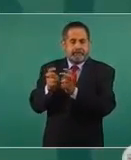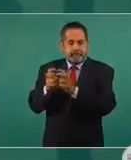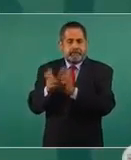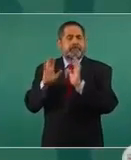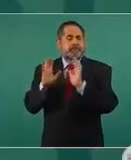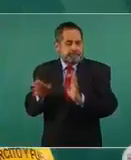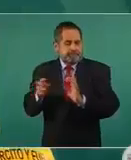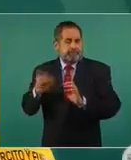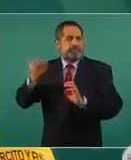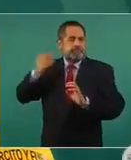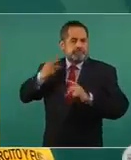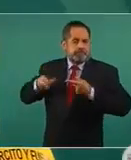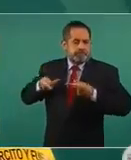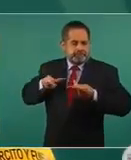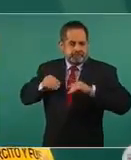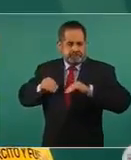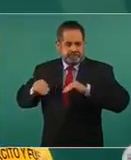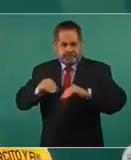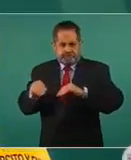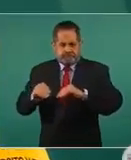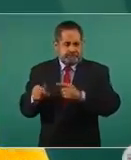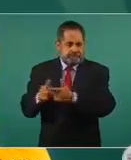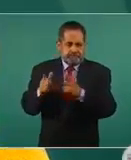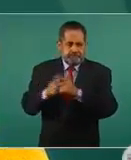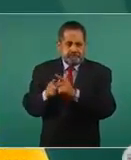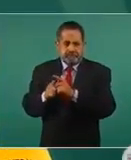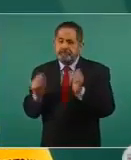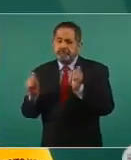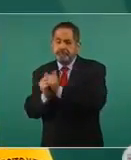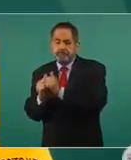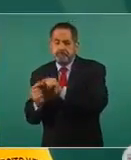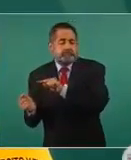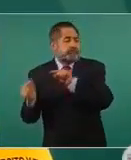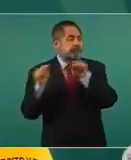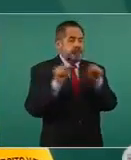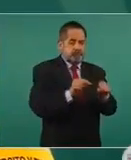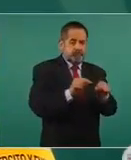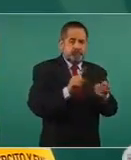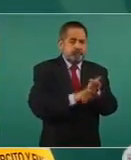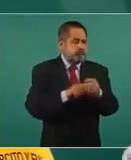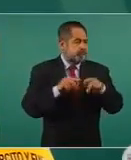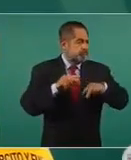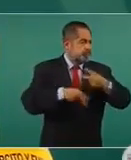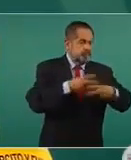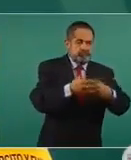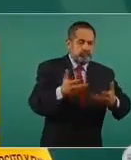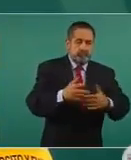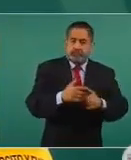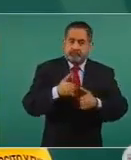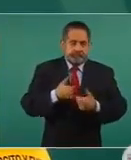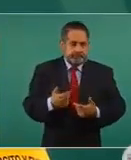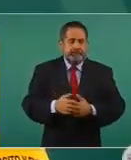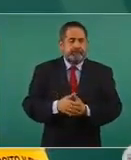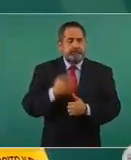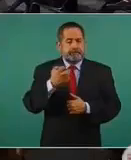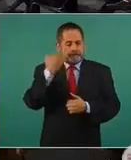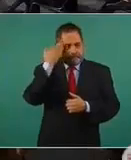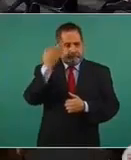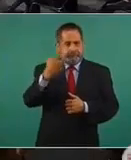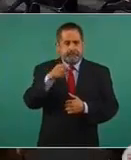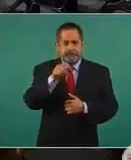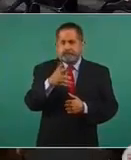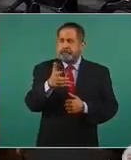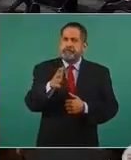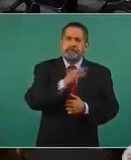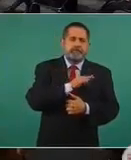esa operación y se conjugaron ahí algunos municipios. En ese momento, más